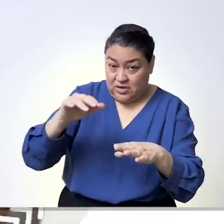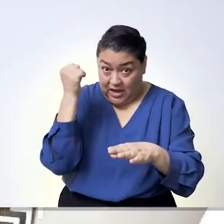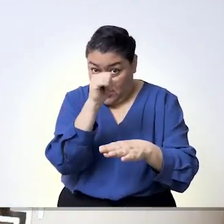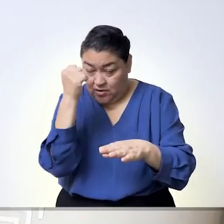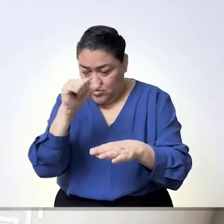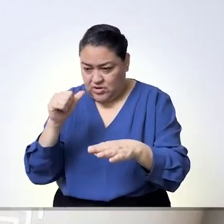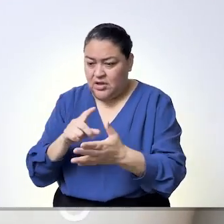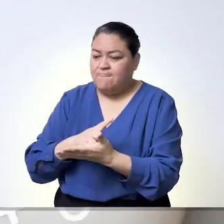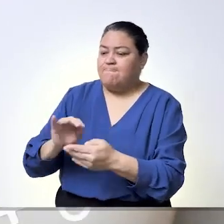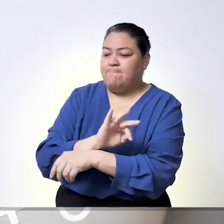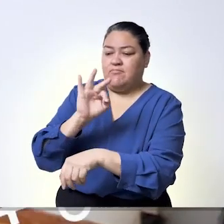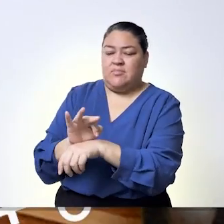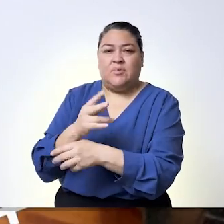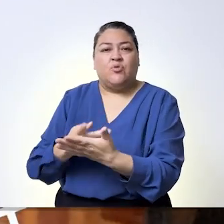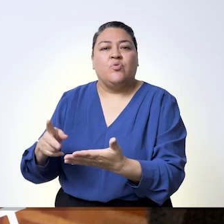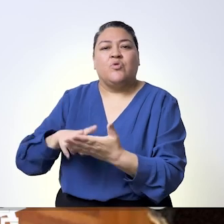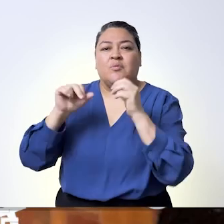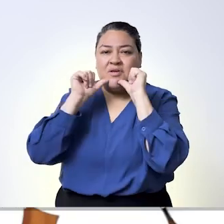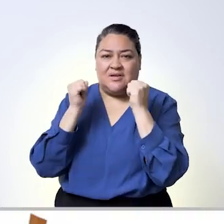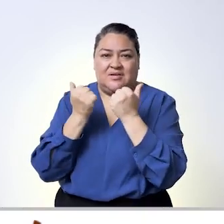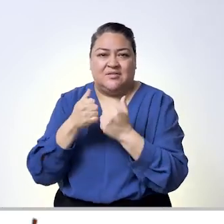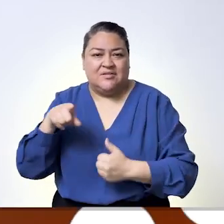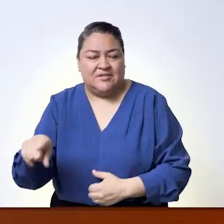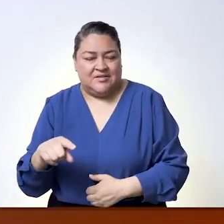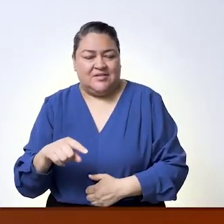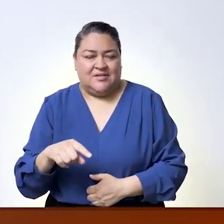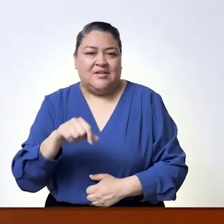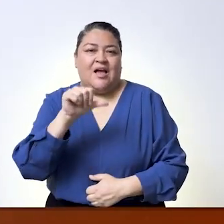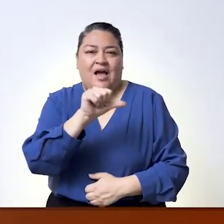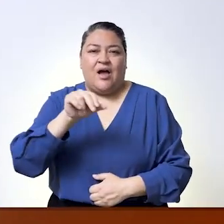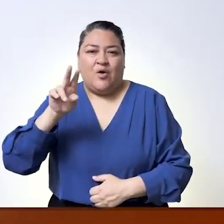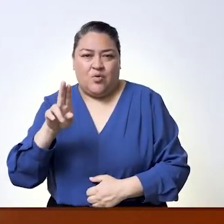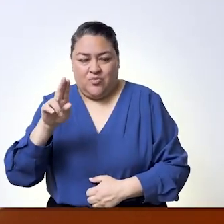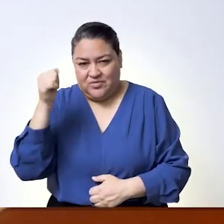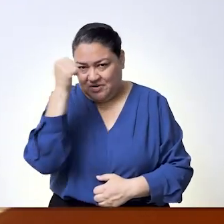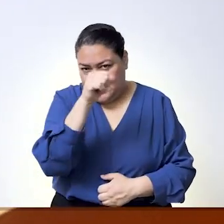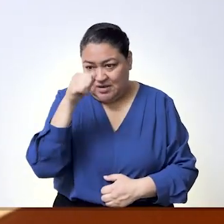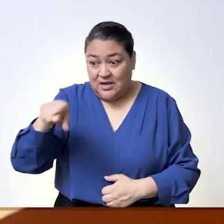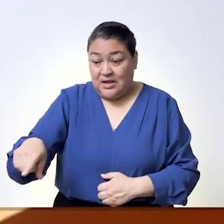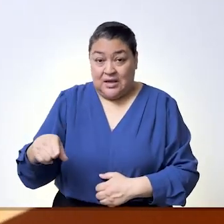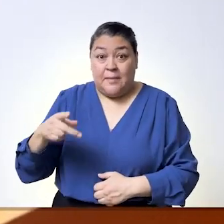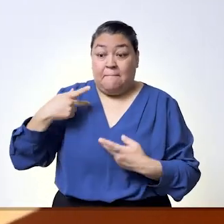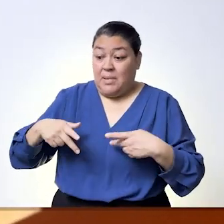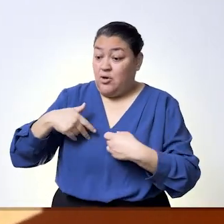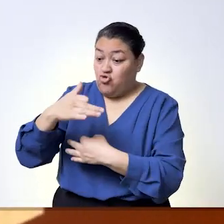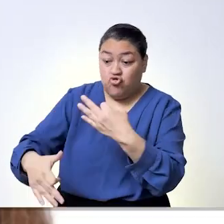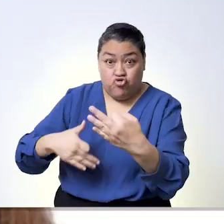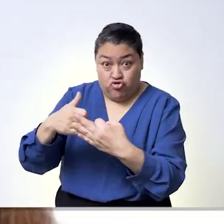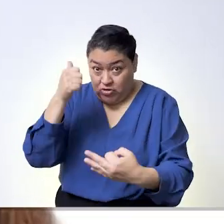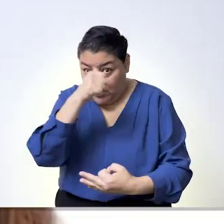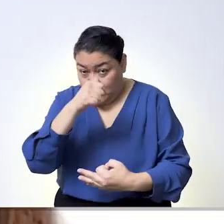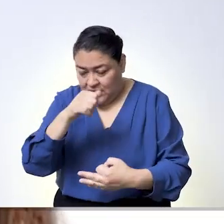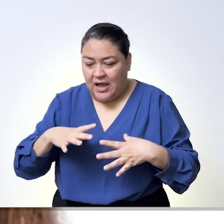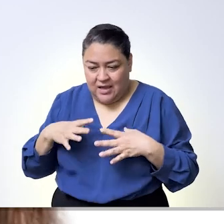autistas. Presidenta de la AU Comunidad Autista, la primera asociación civil en México fundada en su totalidad por